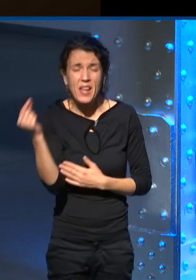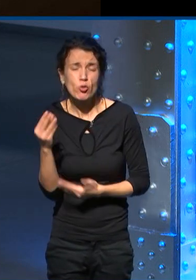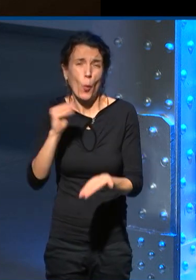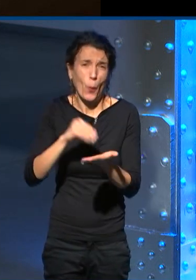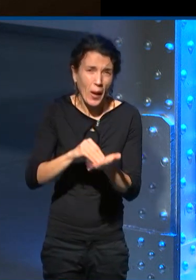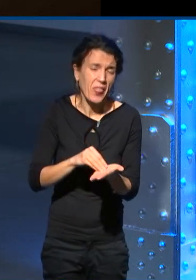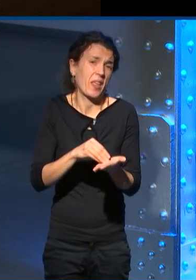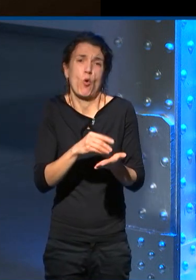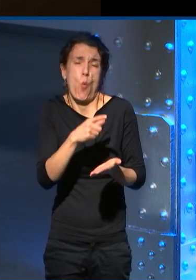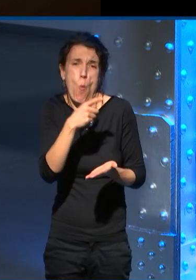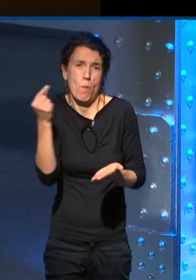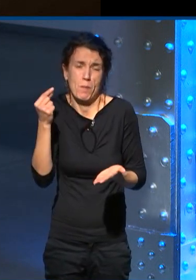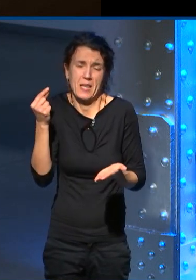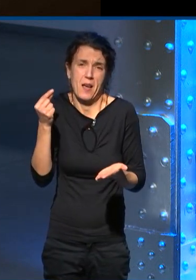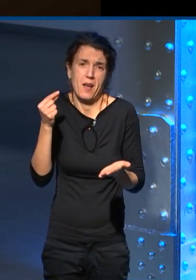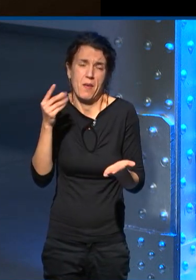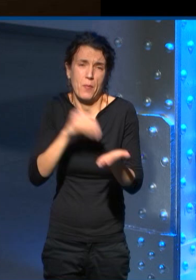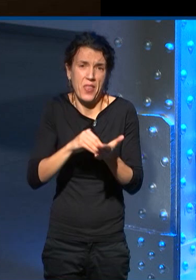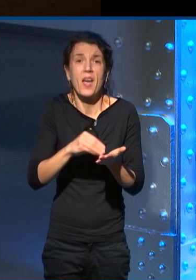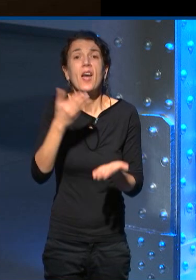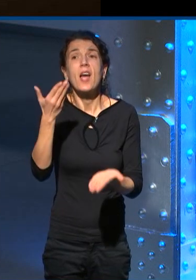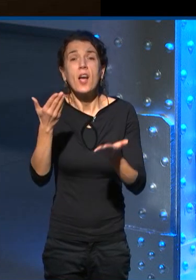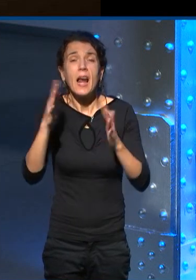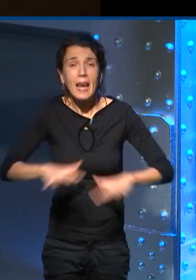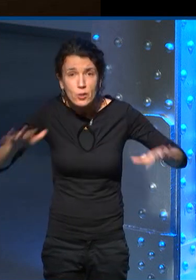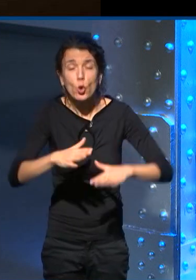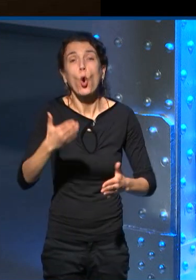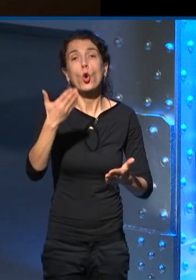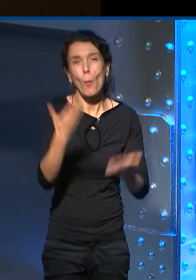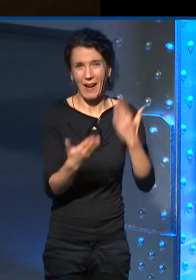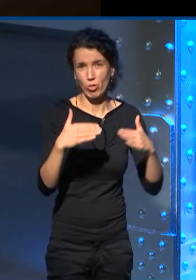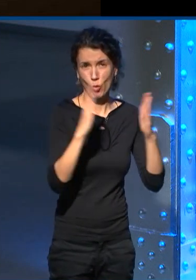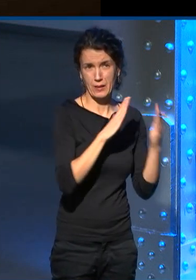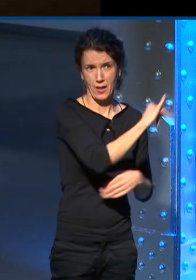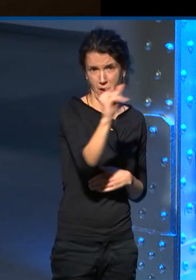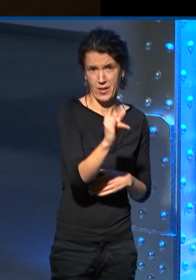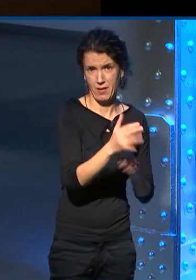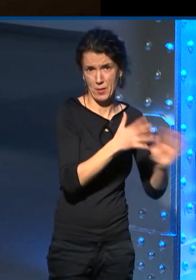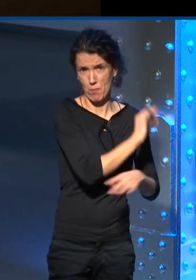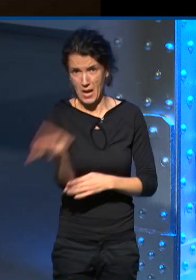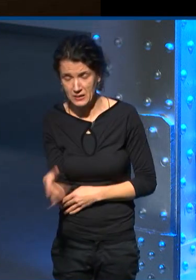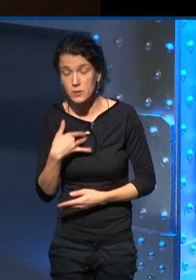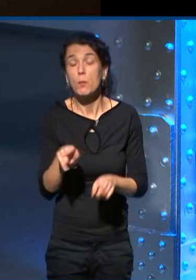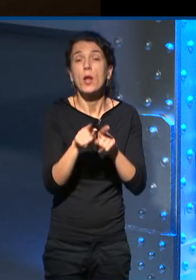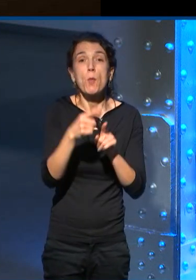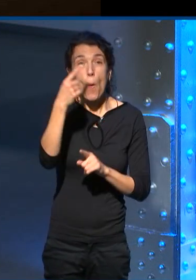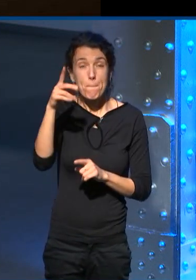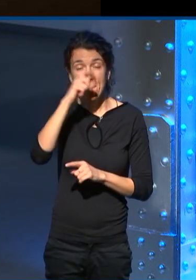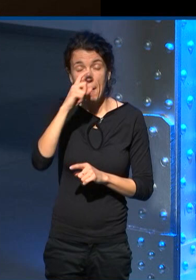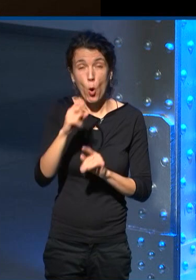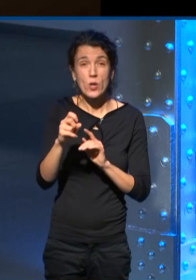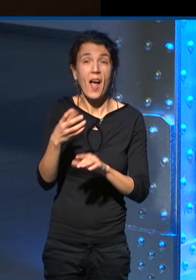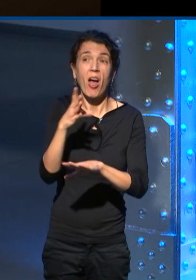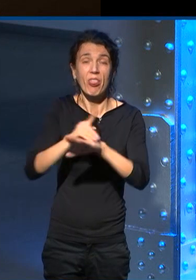veces, algún millar de veces más lento que lo que todos tenemos en casa. Lo mismo si ves memorias. Para almacenar datos, por ejemplo, pues